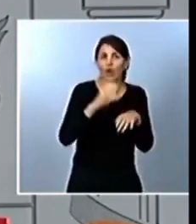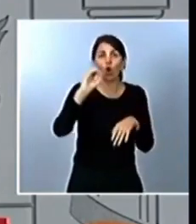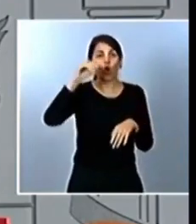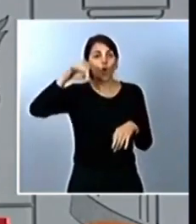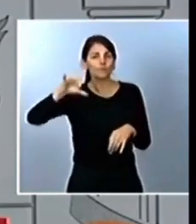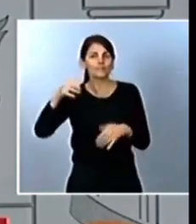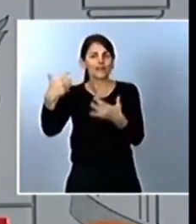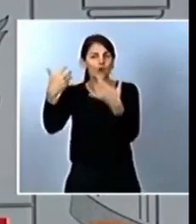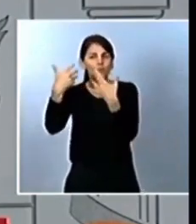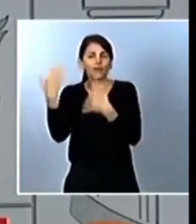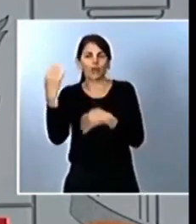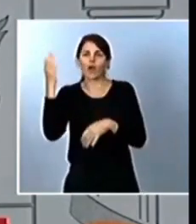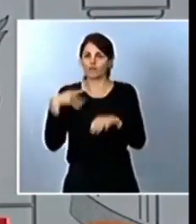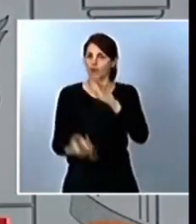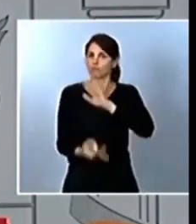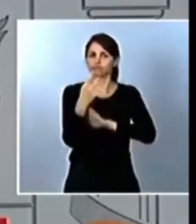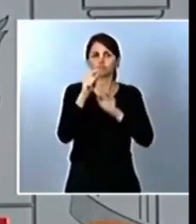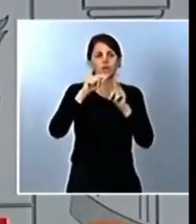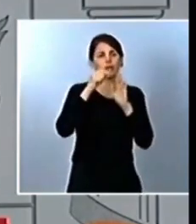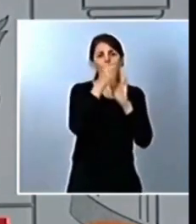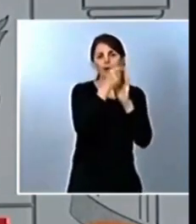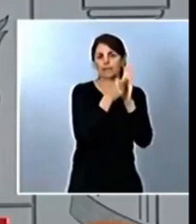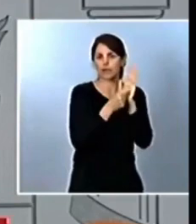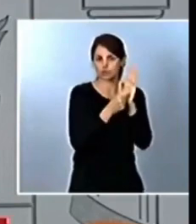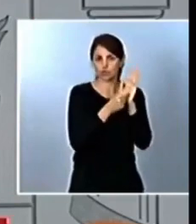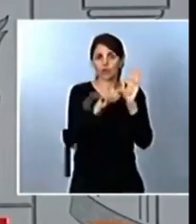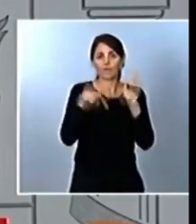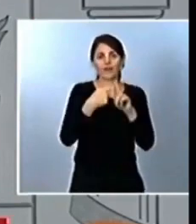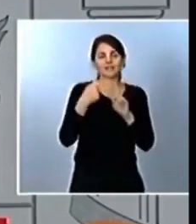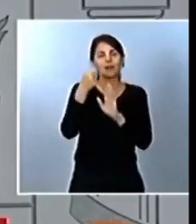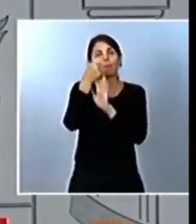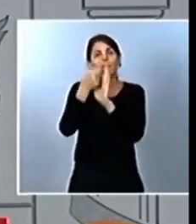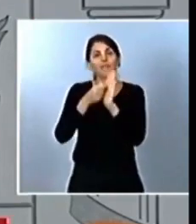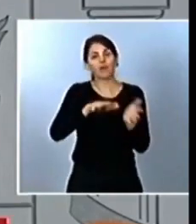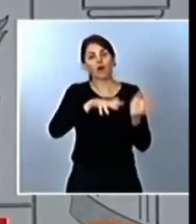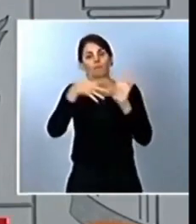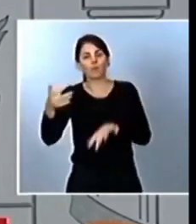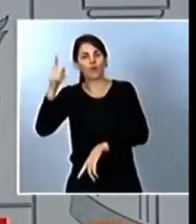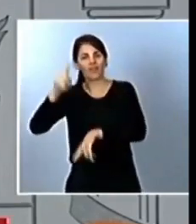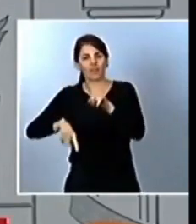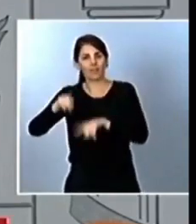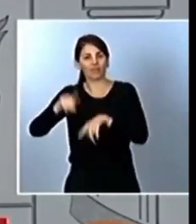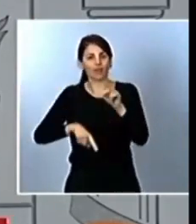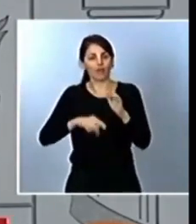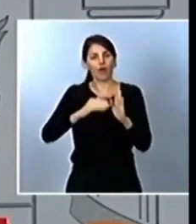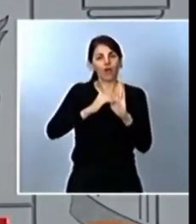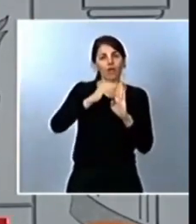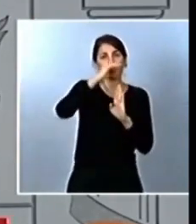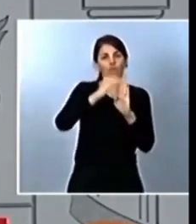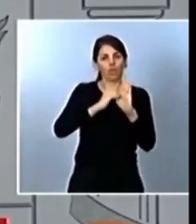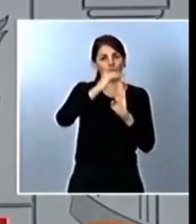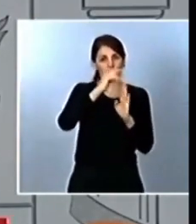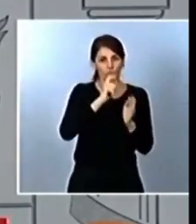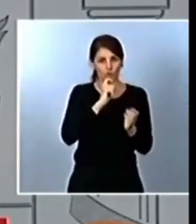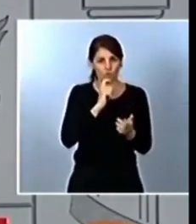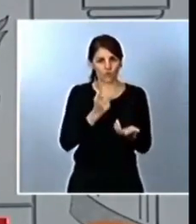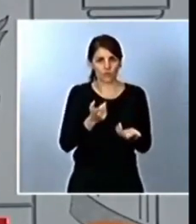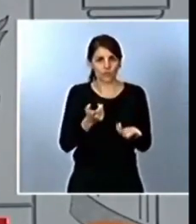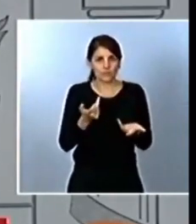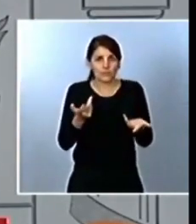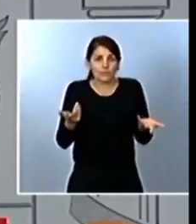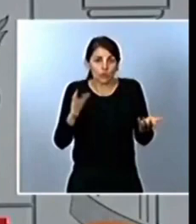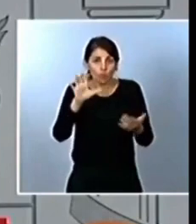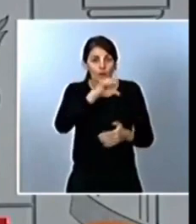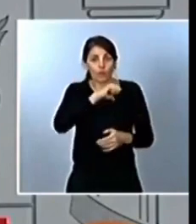tienen que tomar en función de esos indicadores, de su evolución, y por tanto a mí no me cabe ninguna duda de que las comunidades autónomas en el seno del